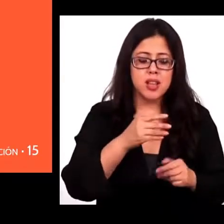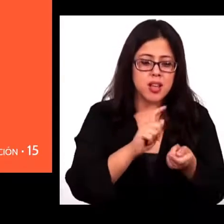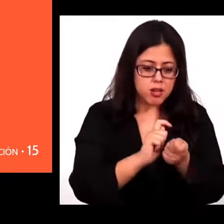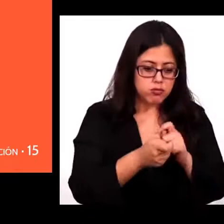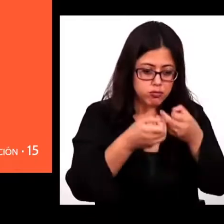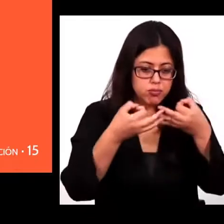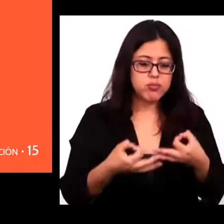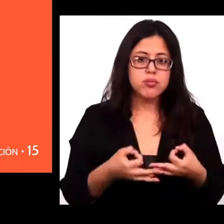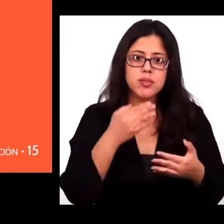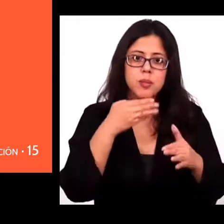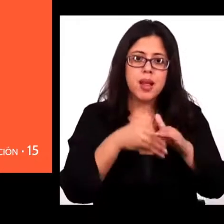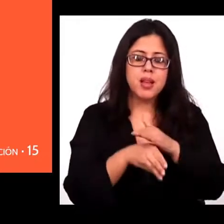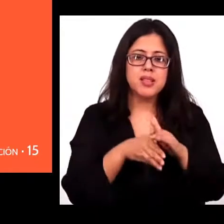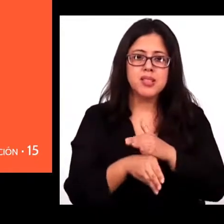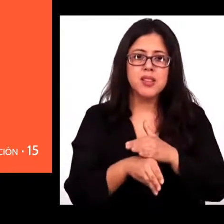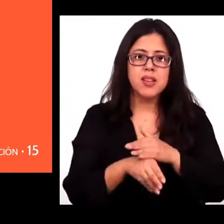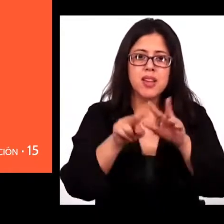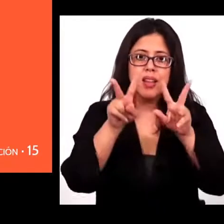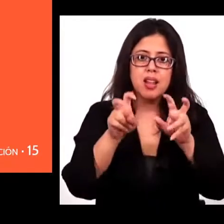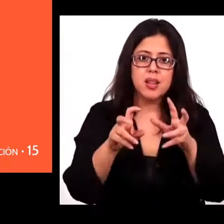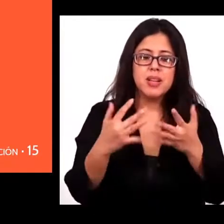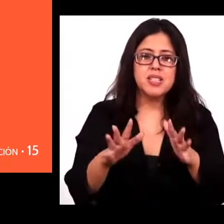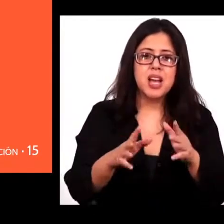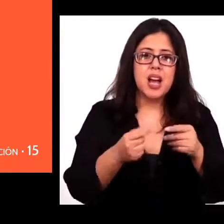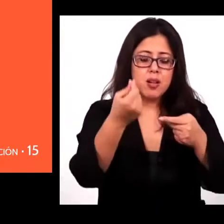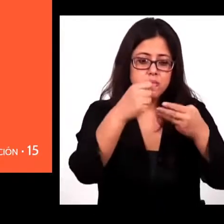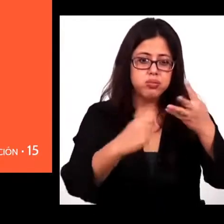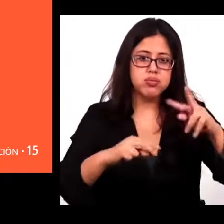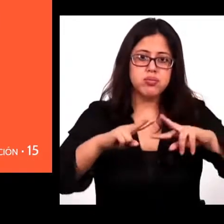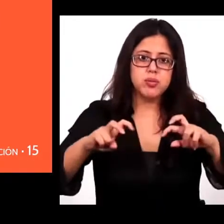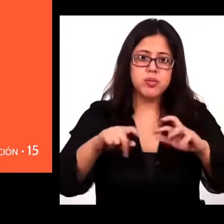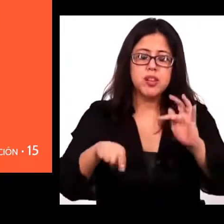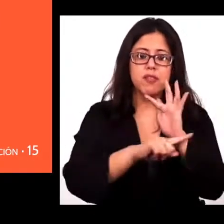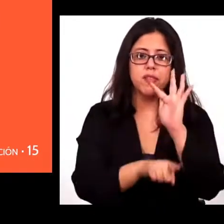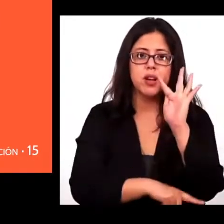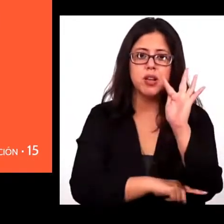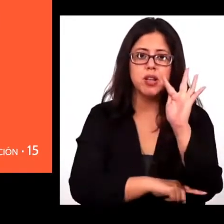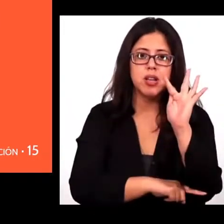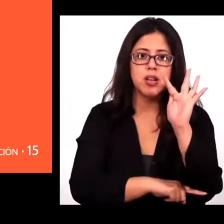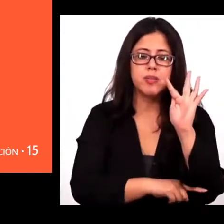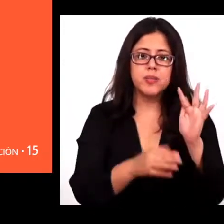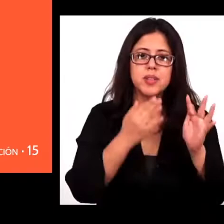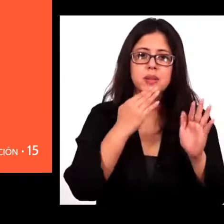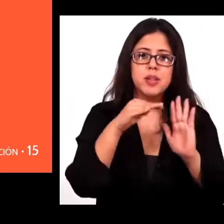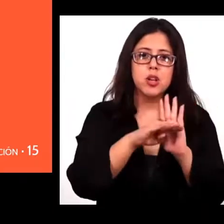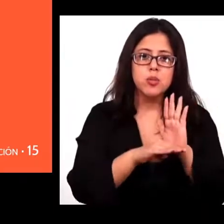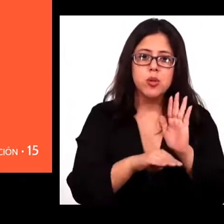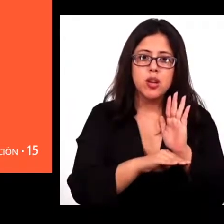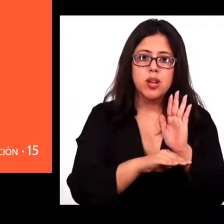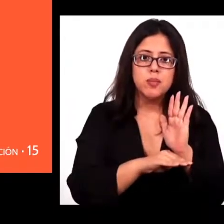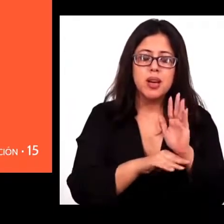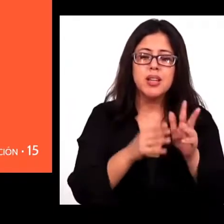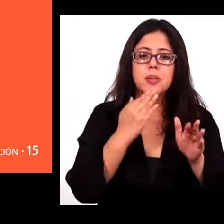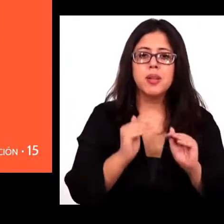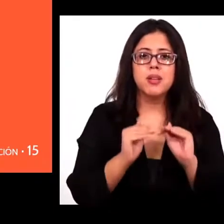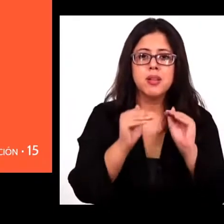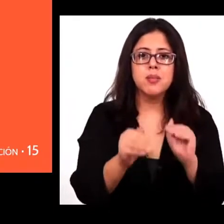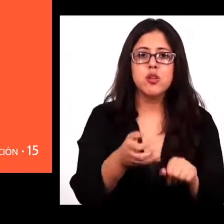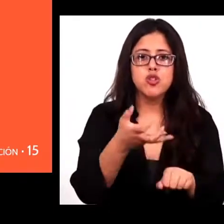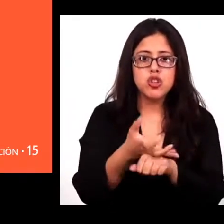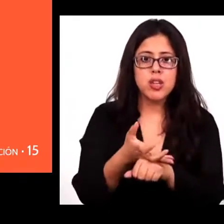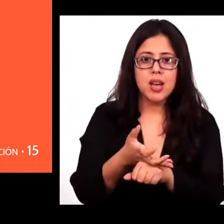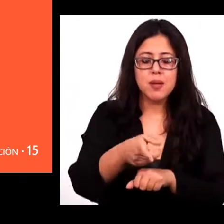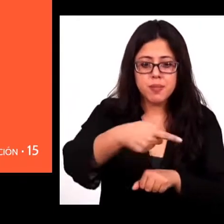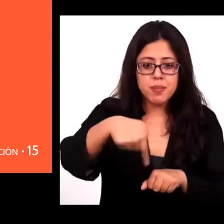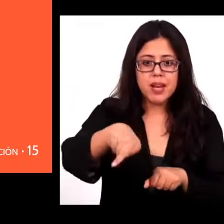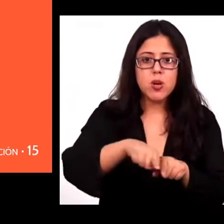y accesible acerca de sus causas en investigación en la Fiscalía y de los programas y dispositivos de apoyo que existen para ellos para